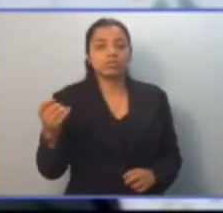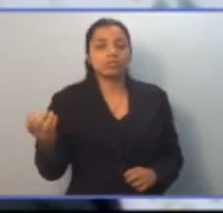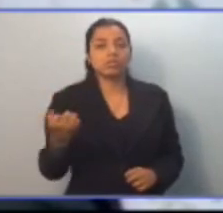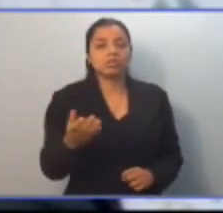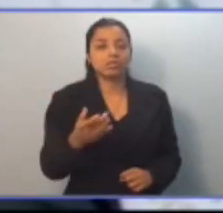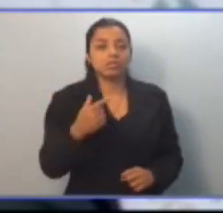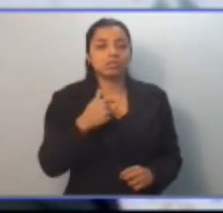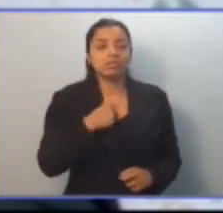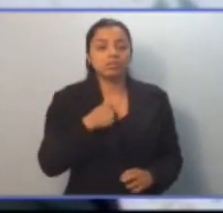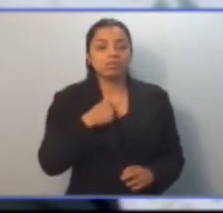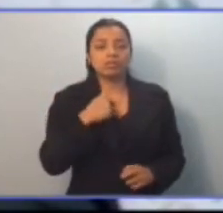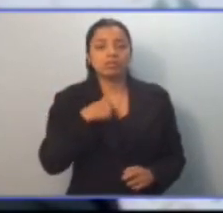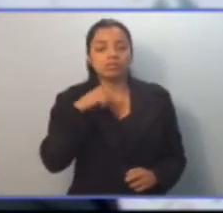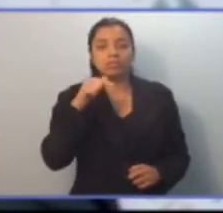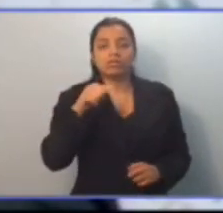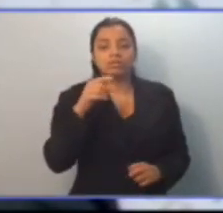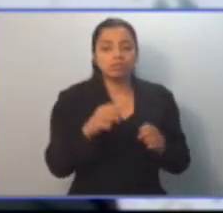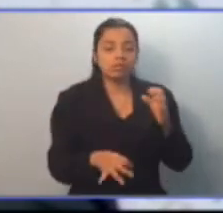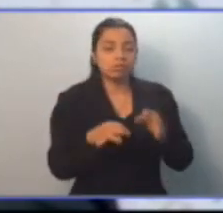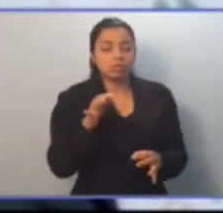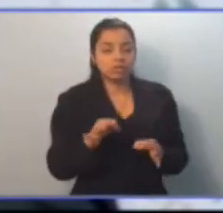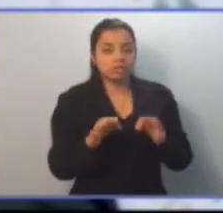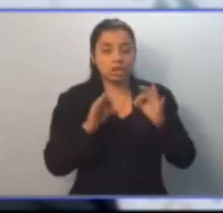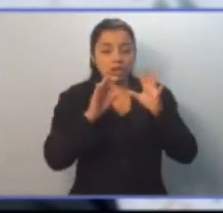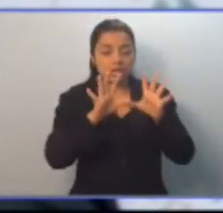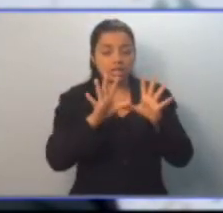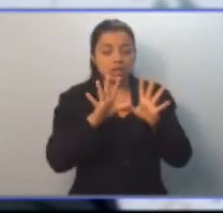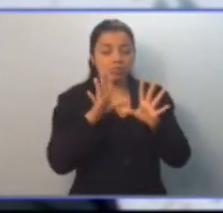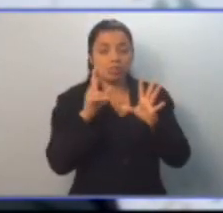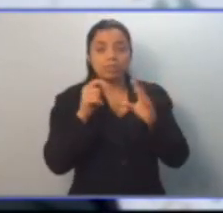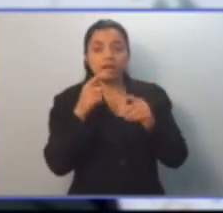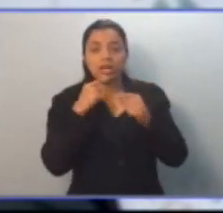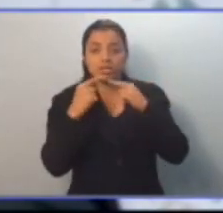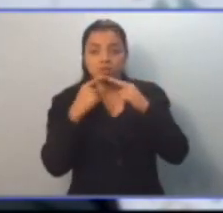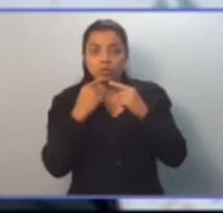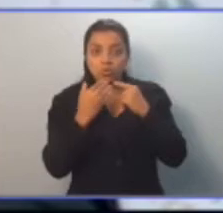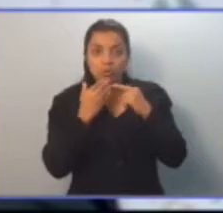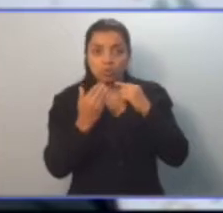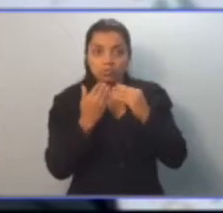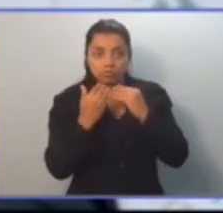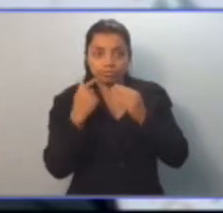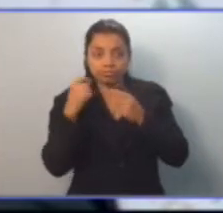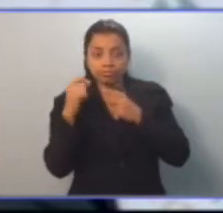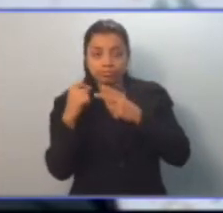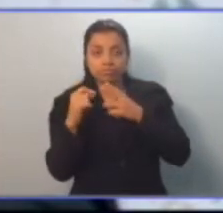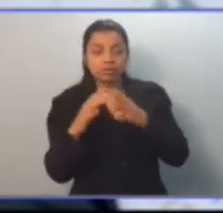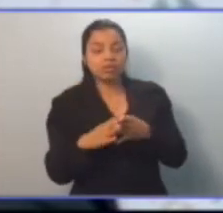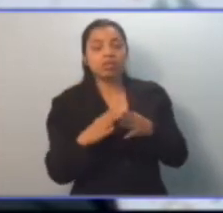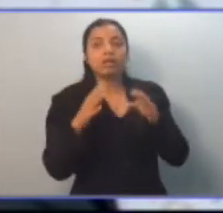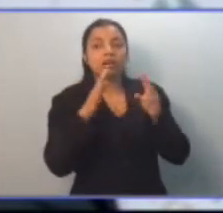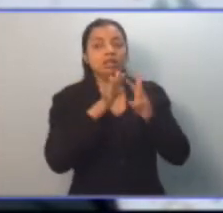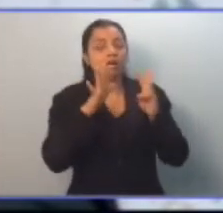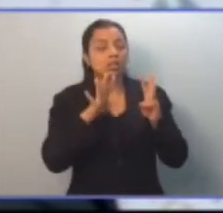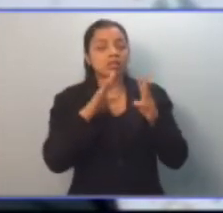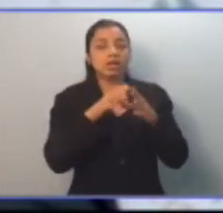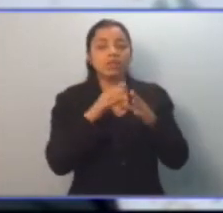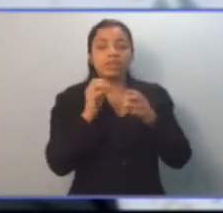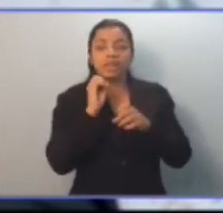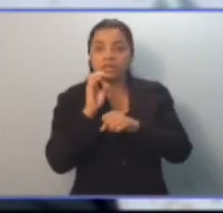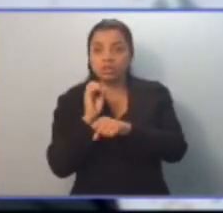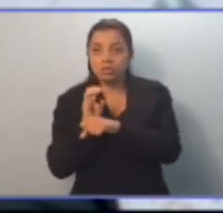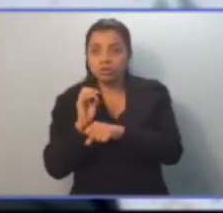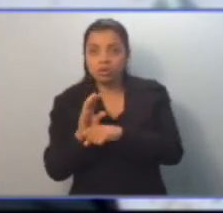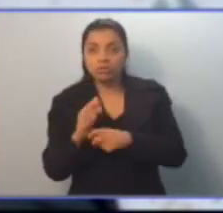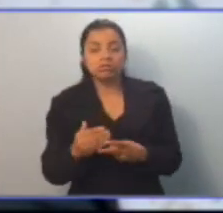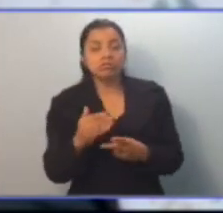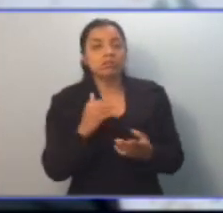fui trasladado al juzgado 10º de instrucción, al igual que hubo un cambio en el 8º de instrucción y en el 4º de instrucción,